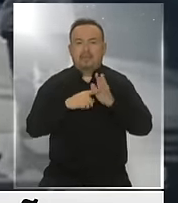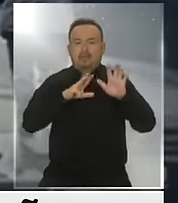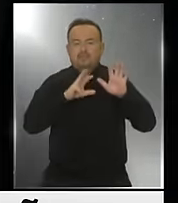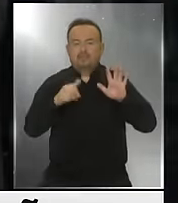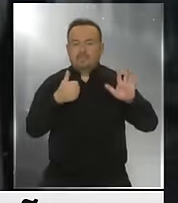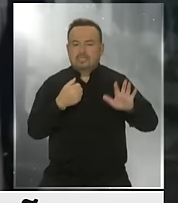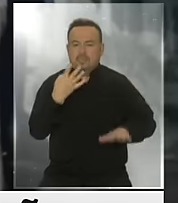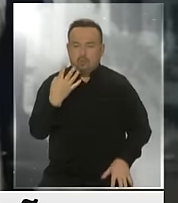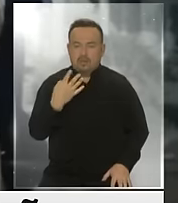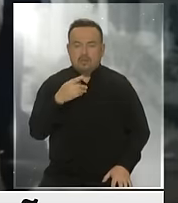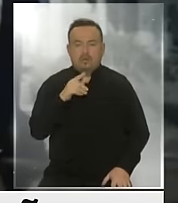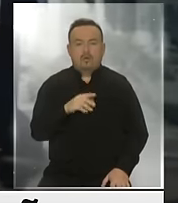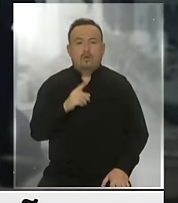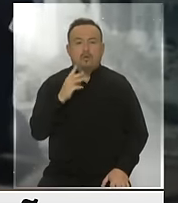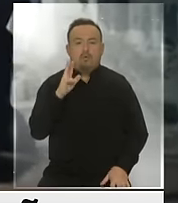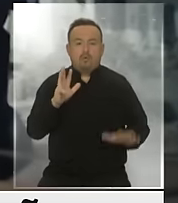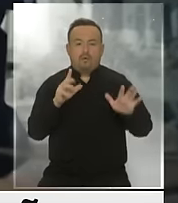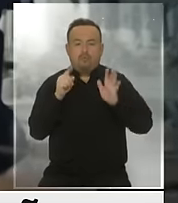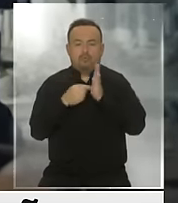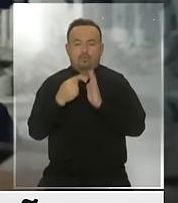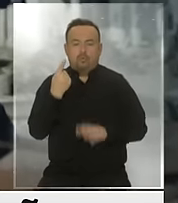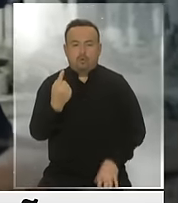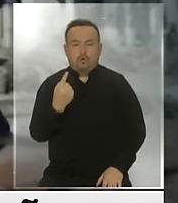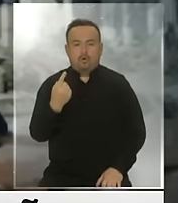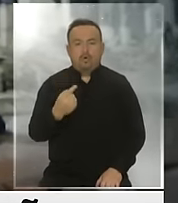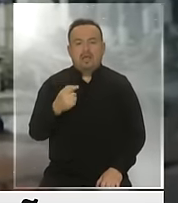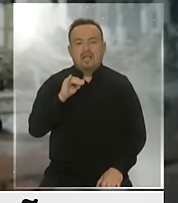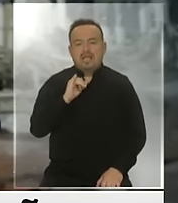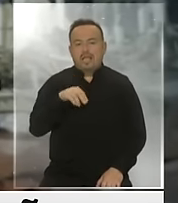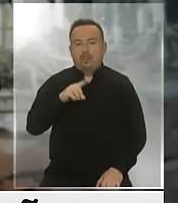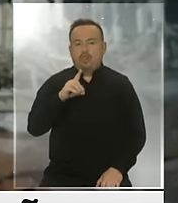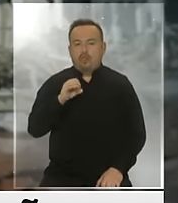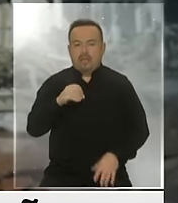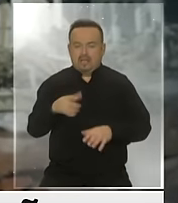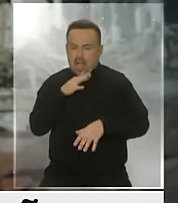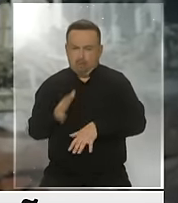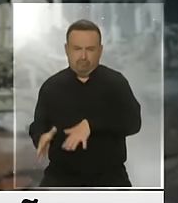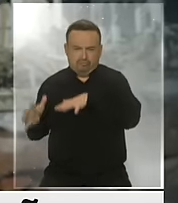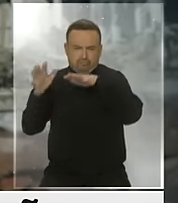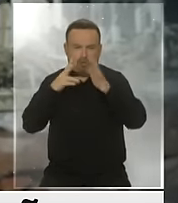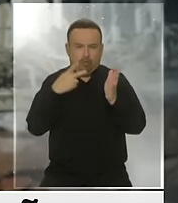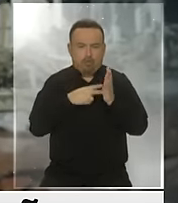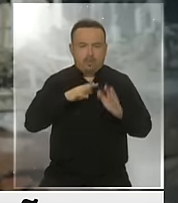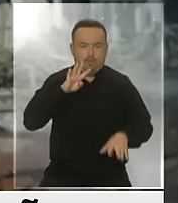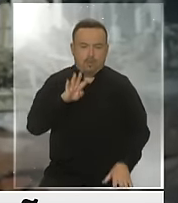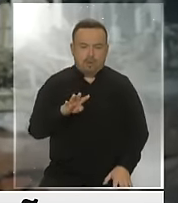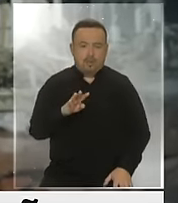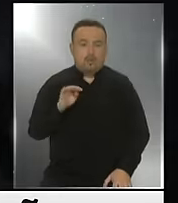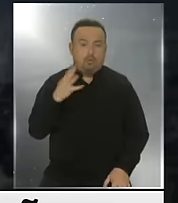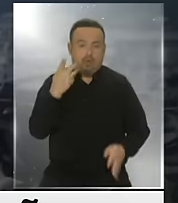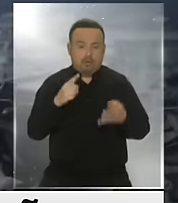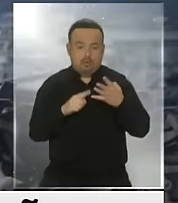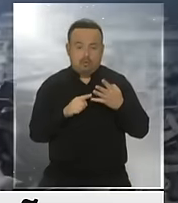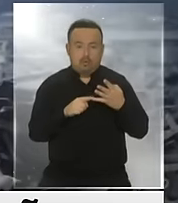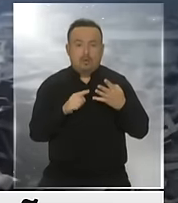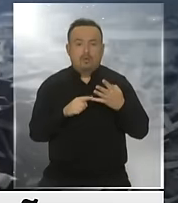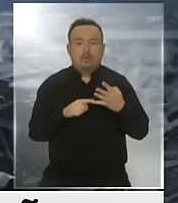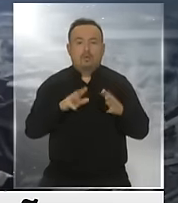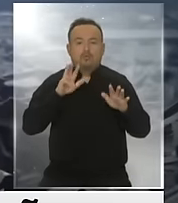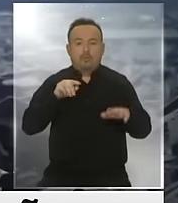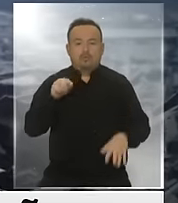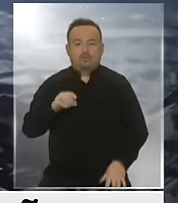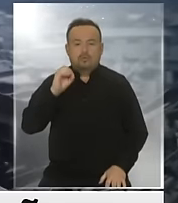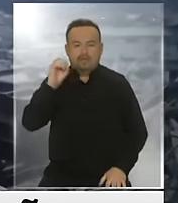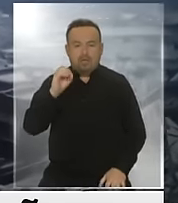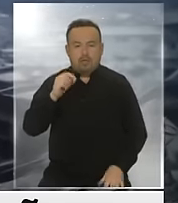1964, el 9.1 de Indonesia con posterior tsunami del 2004, en cuarto lugar el 9.0